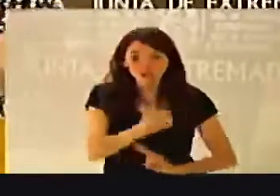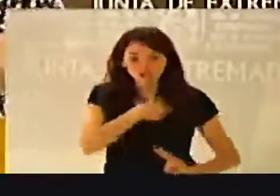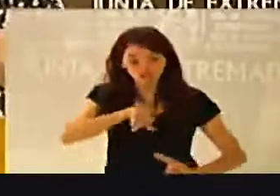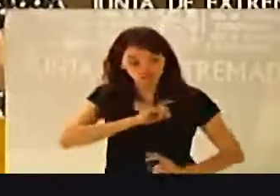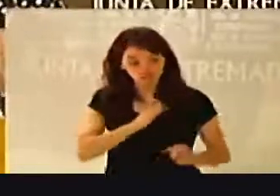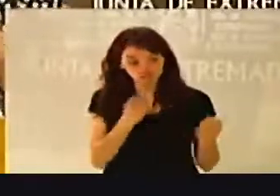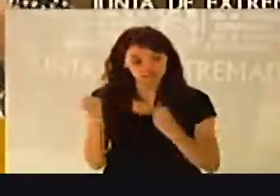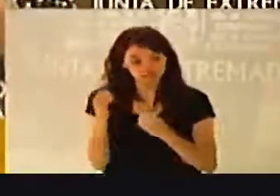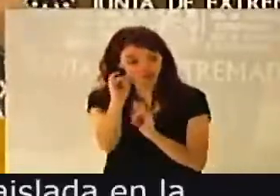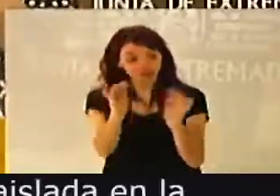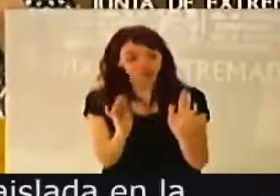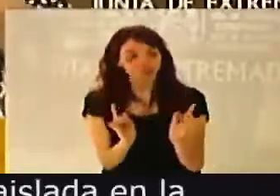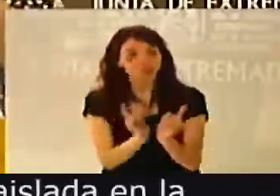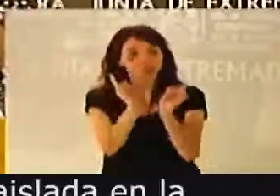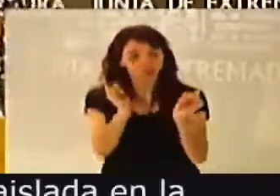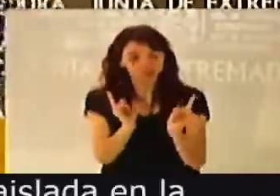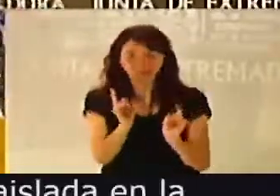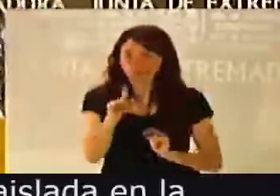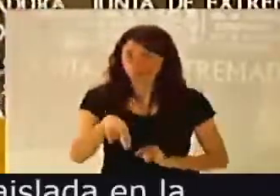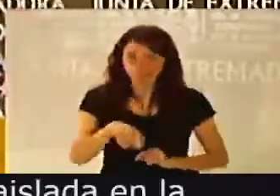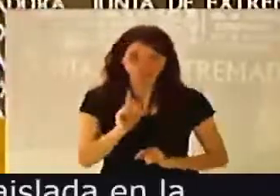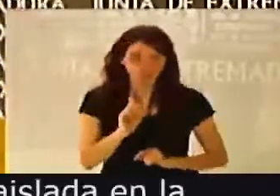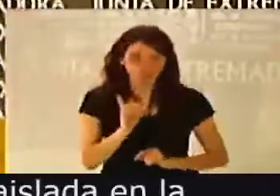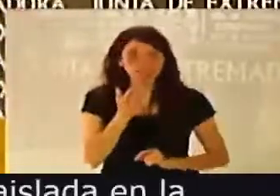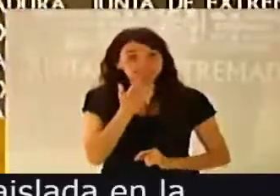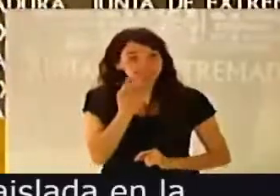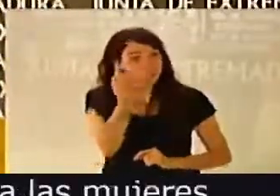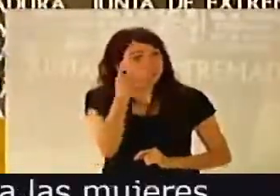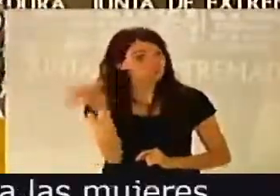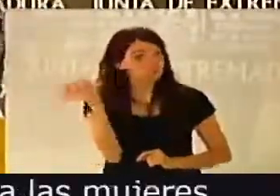mujeres víctimas. Es decir, cuando una mujer víctima pide una ayuda